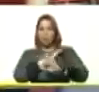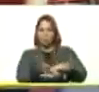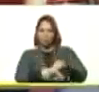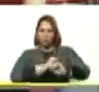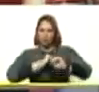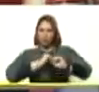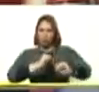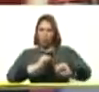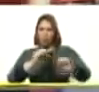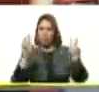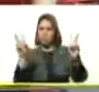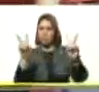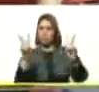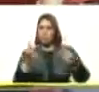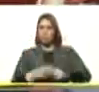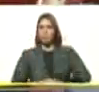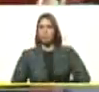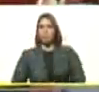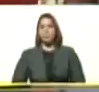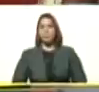firme, victoriosa.